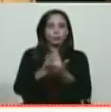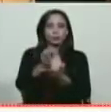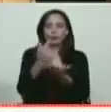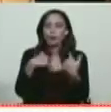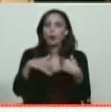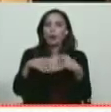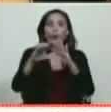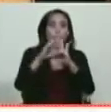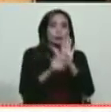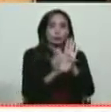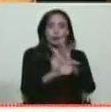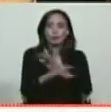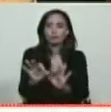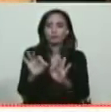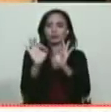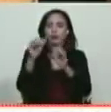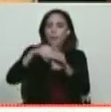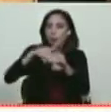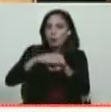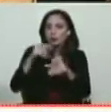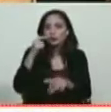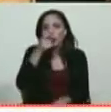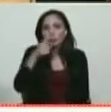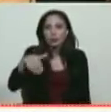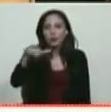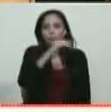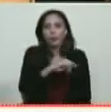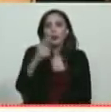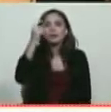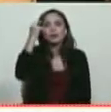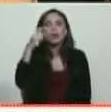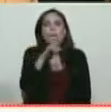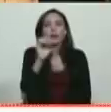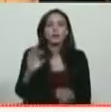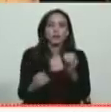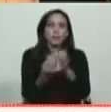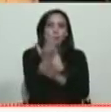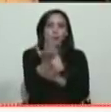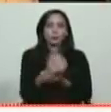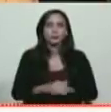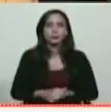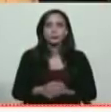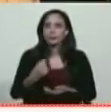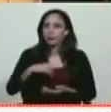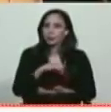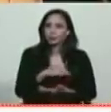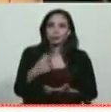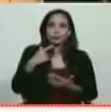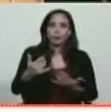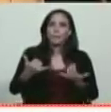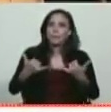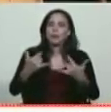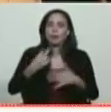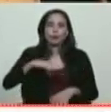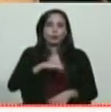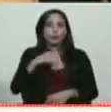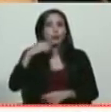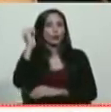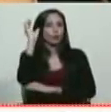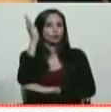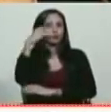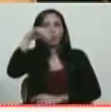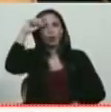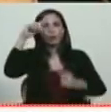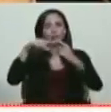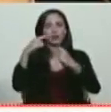mandato constitucional, porque además así fue elegido el día 20 de mayo. Nosotros esta serie de foros pretendemos